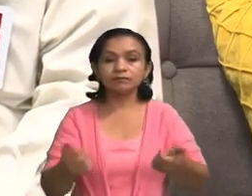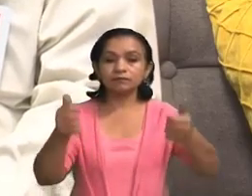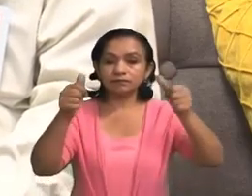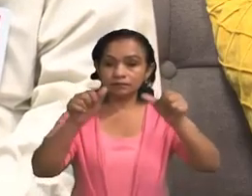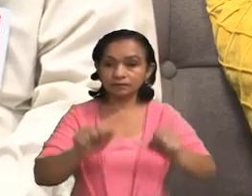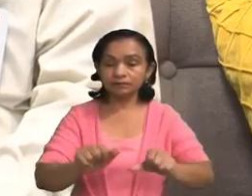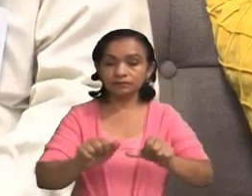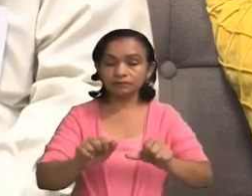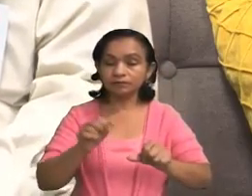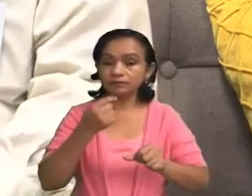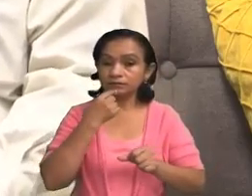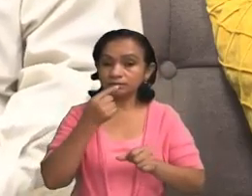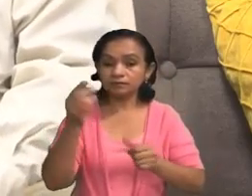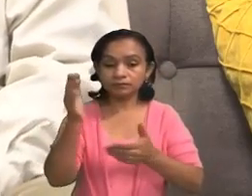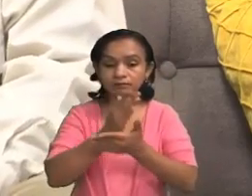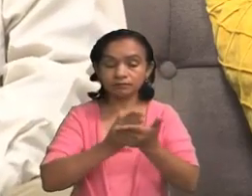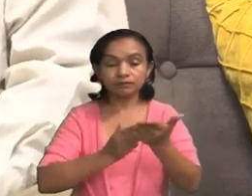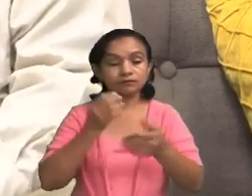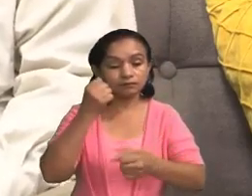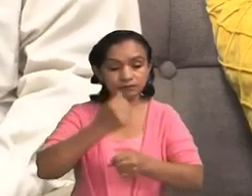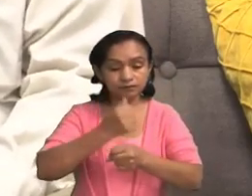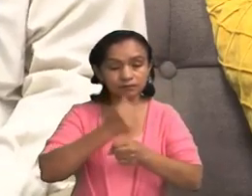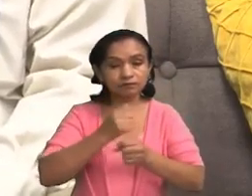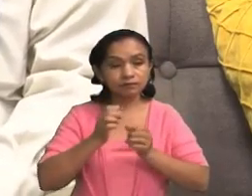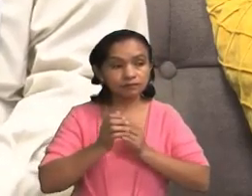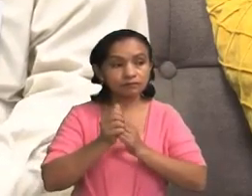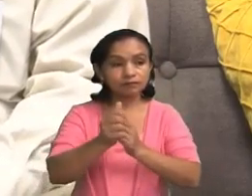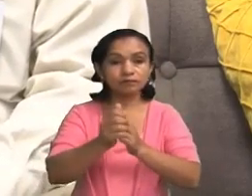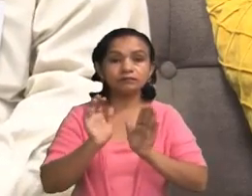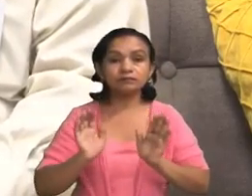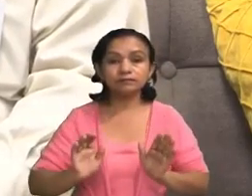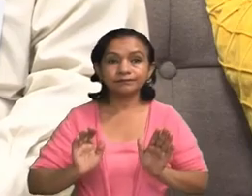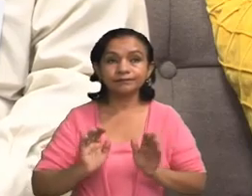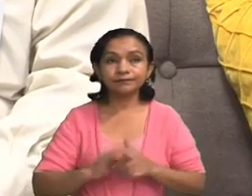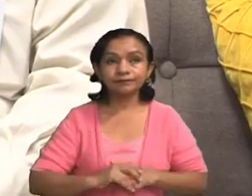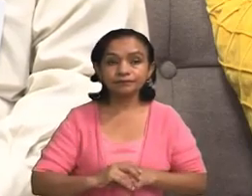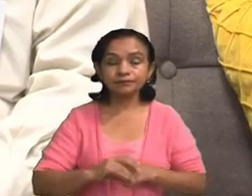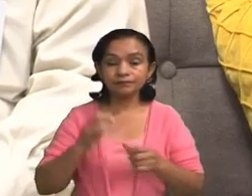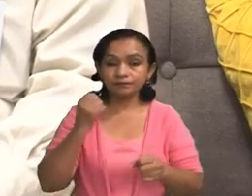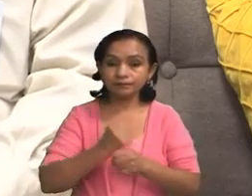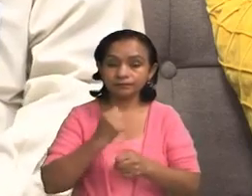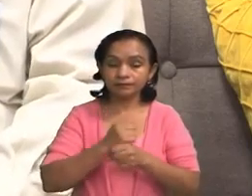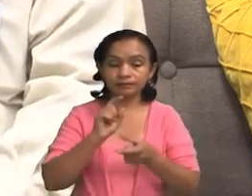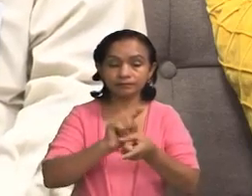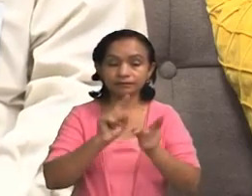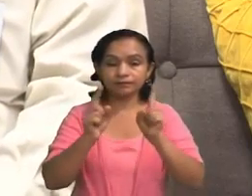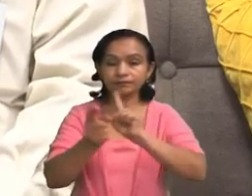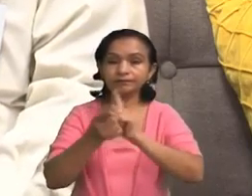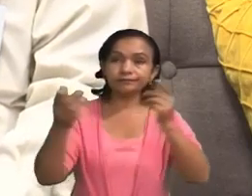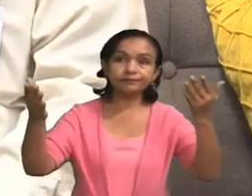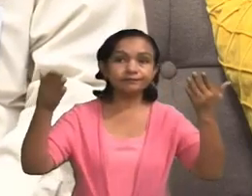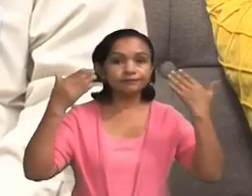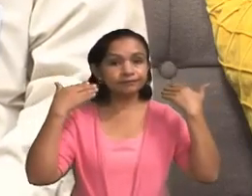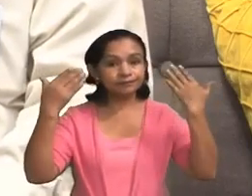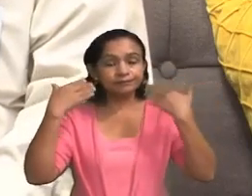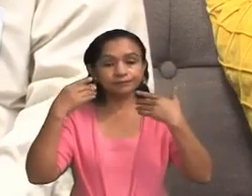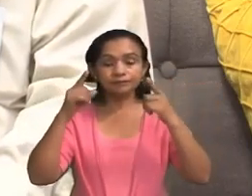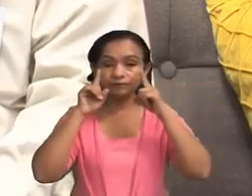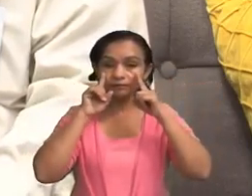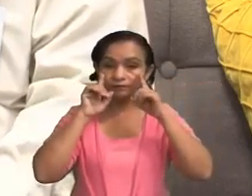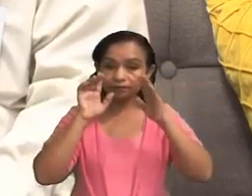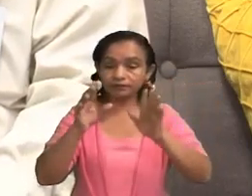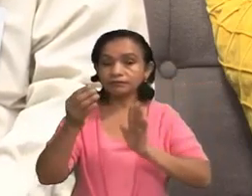se fijaron algunas líneas de trabajo. Y una de ellas es cambio climático, soberanía y